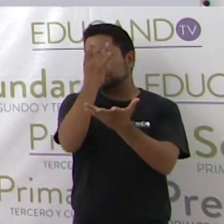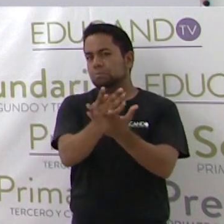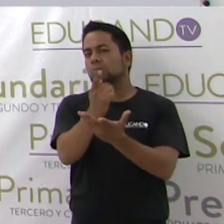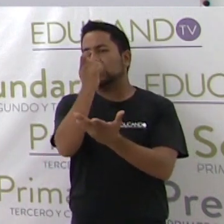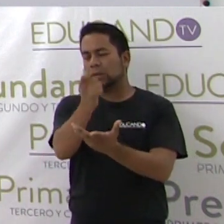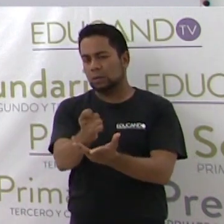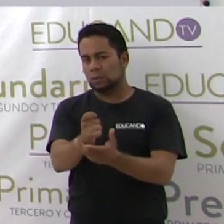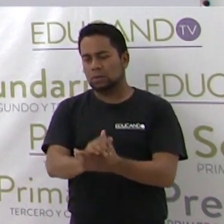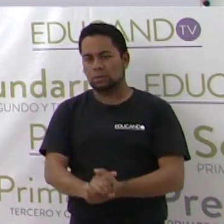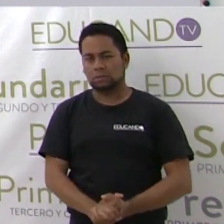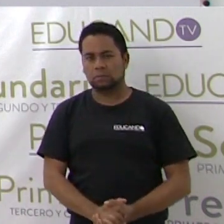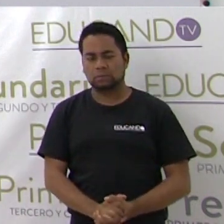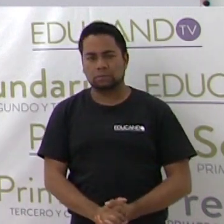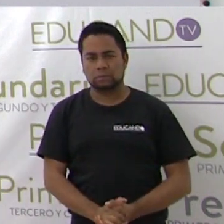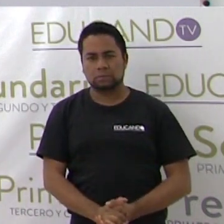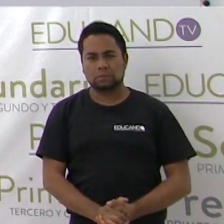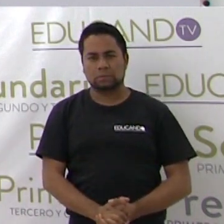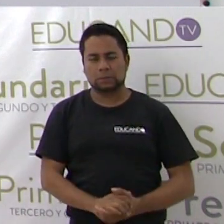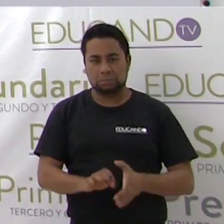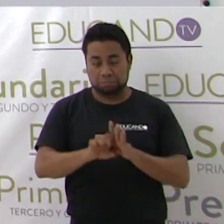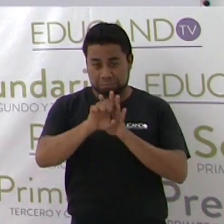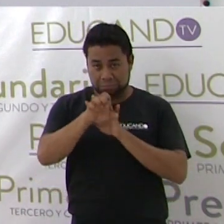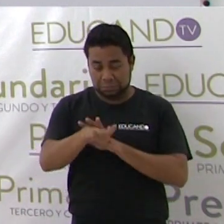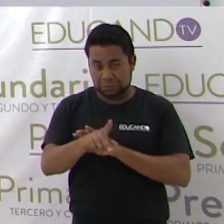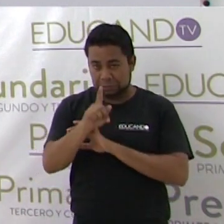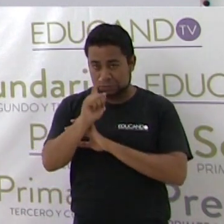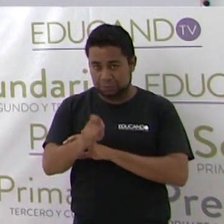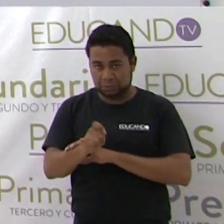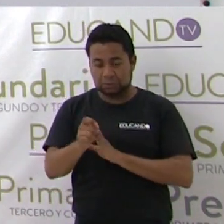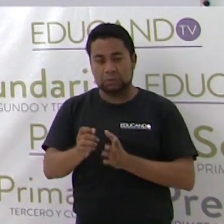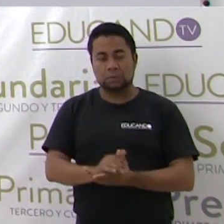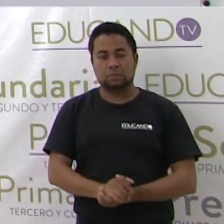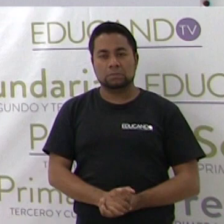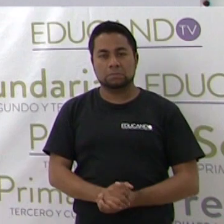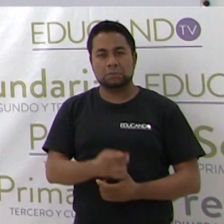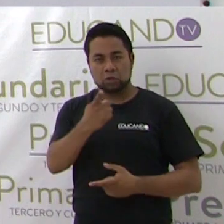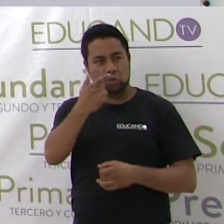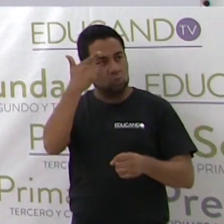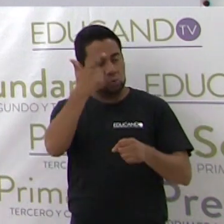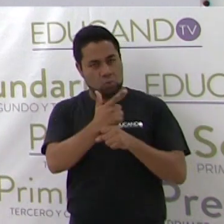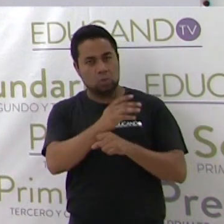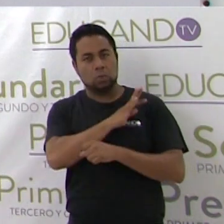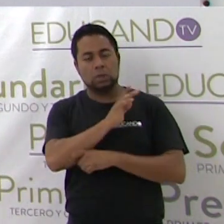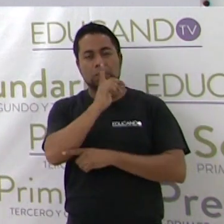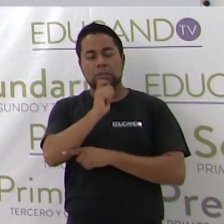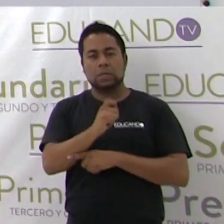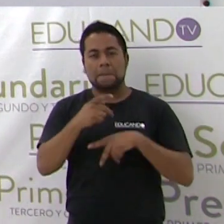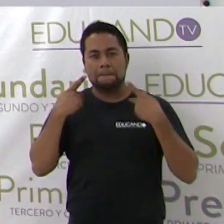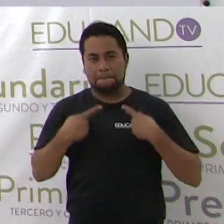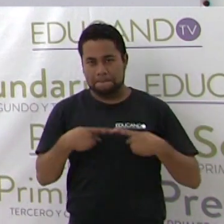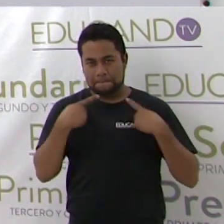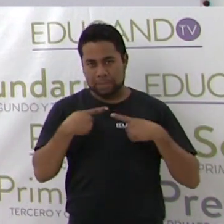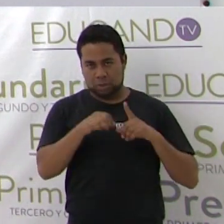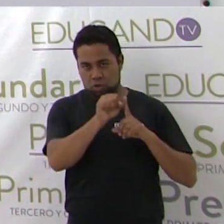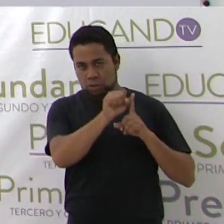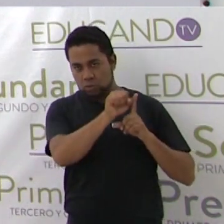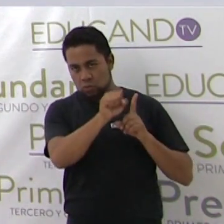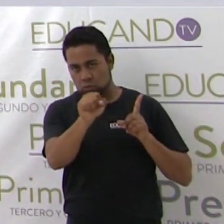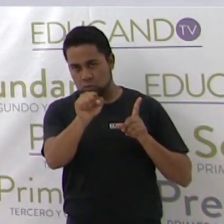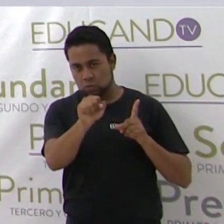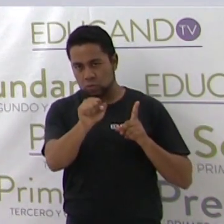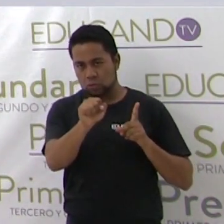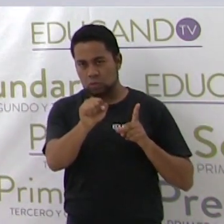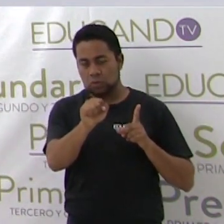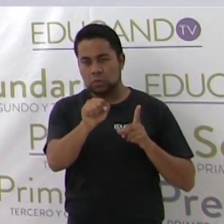acción única? De que, si te das cuenta, el sujeto